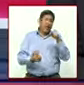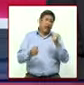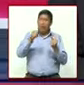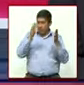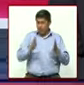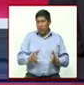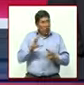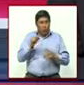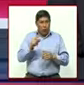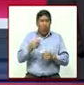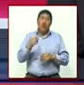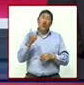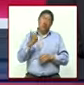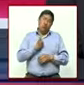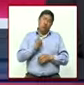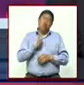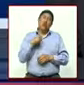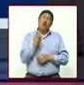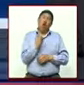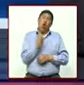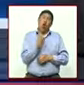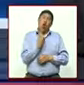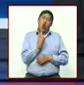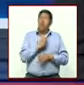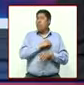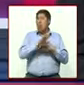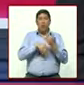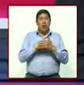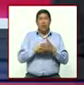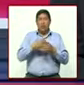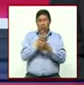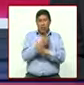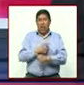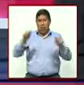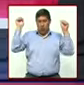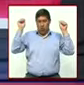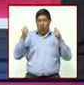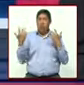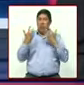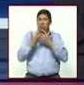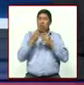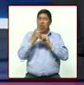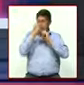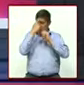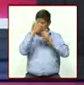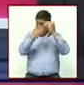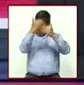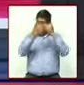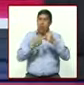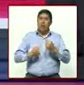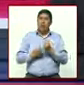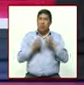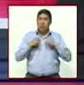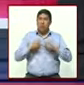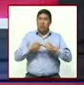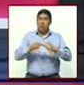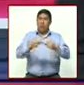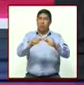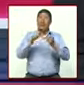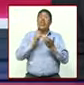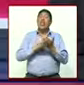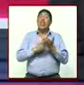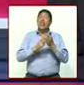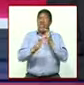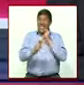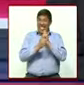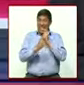innovador vehículo, diseñado para ofrecer un servicio de movilidad totalmente autónomo, combina tecnología de punta con un enfoque sostenible. El